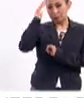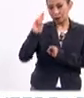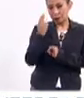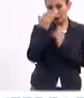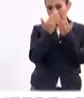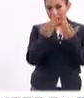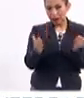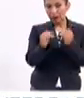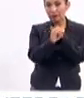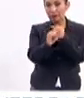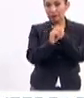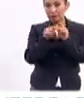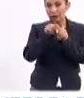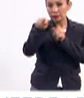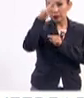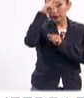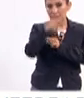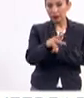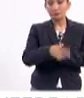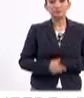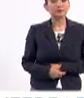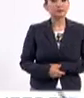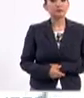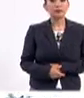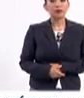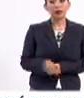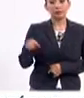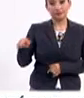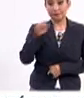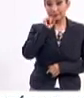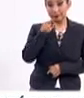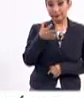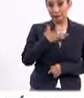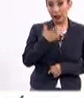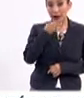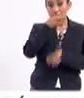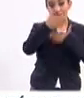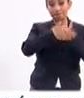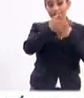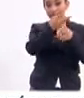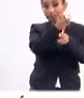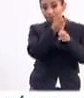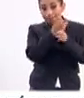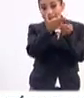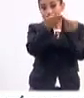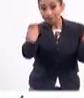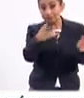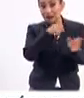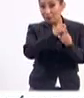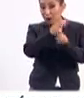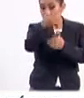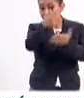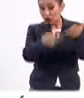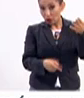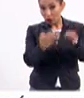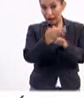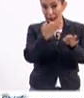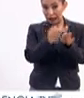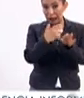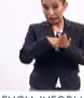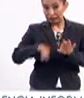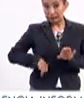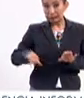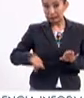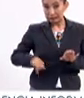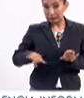Universidad Abierta y a Distancia de México, pues que además tiene la convocatoria abierta, así que toda la información que platiquemos en este momento